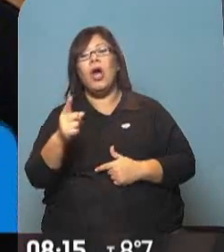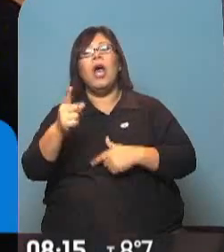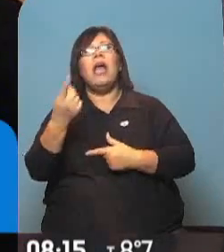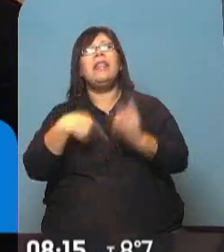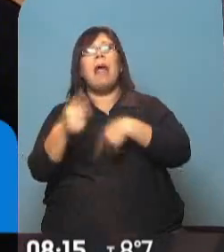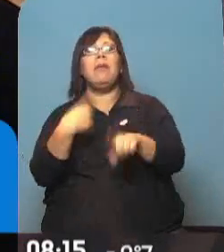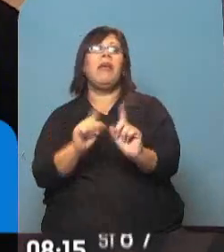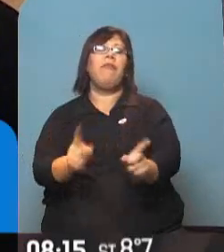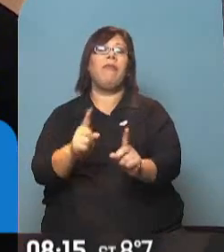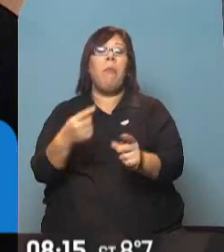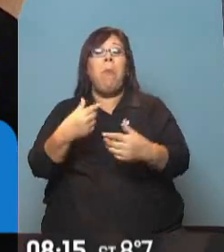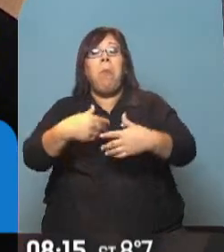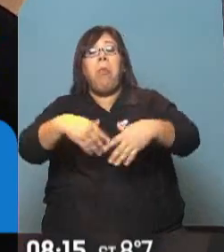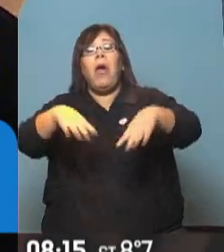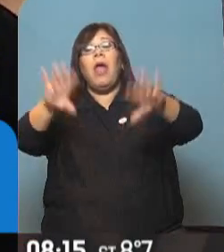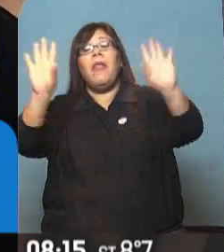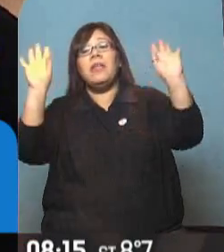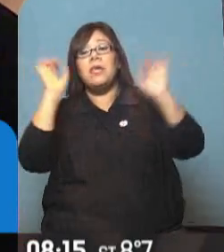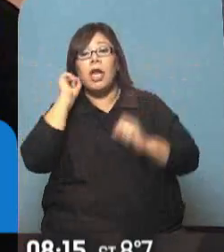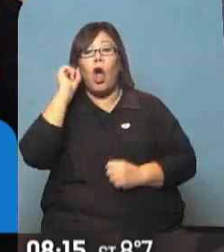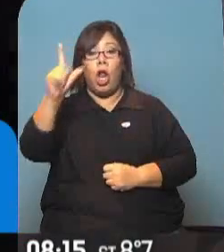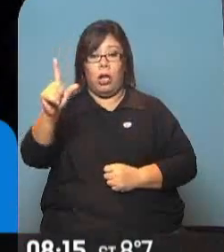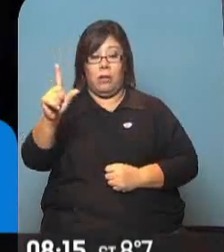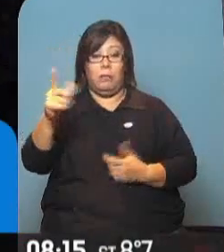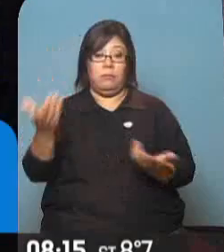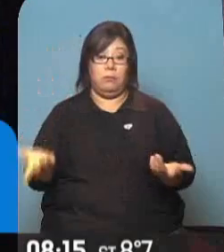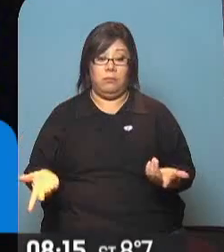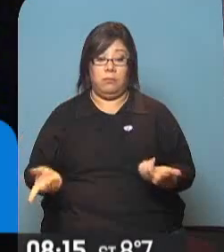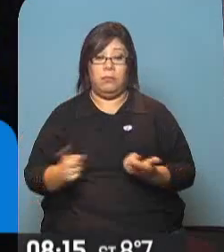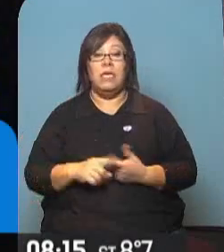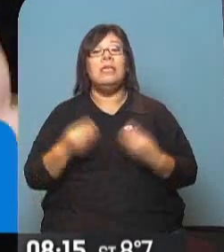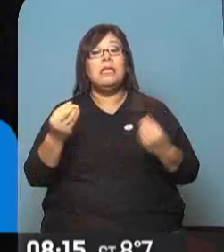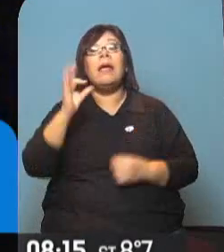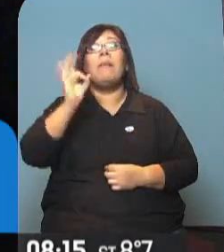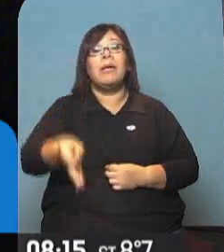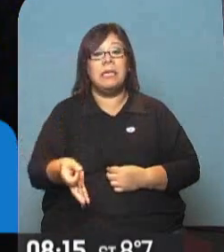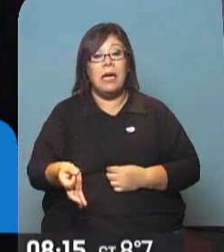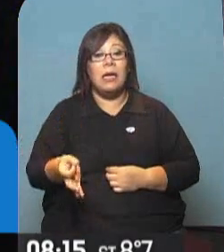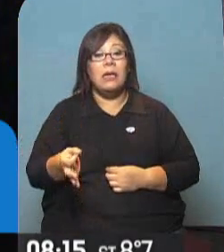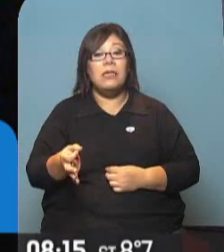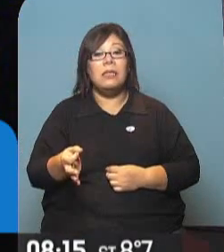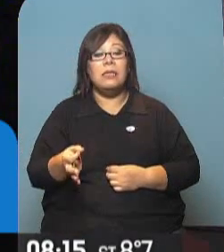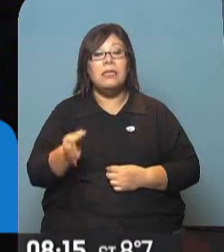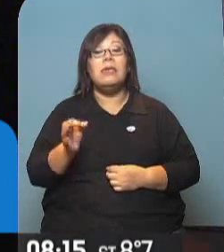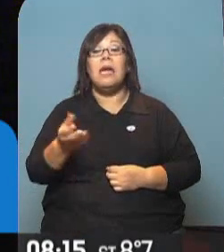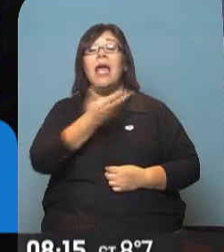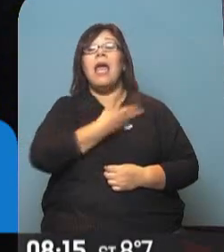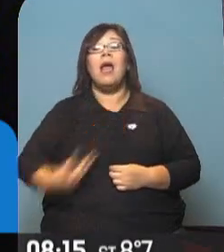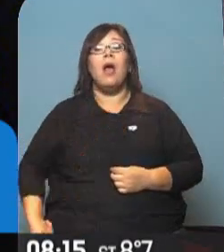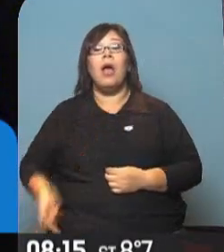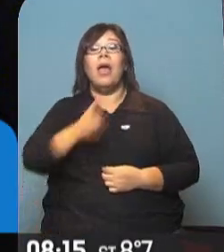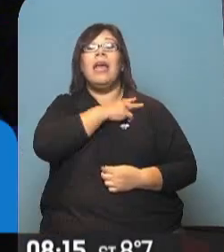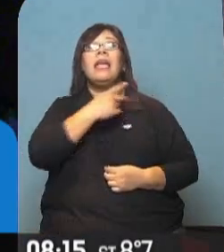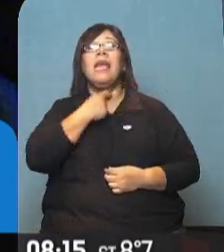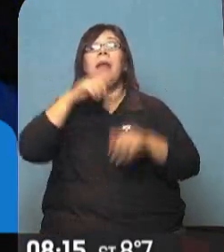trámite. A ver, capaz que algún día se le interesa presentarse al otro y pueden cotejar. ¿Sabés lo que pasa? Y esto se lo digo a todos. El jefe de gobierno quería un paro de todas las